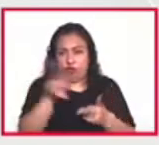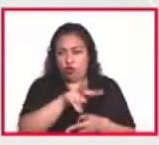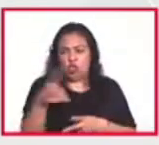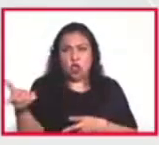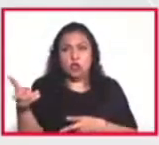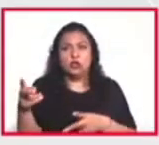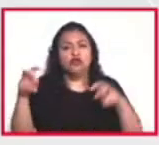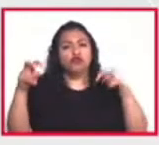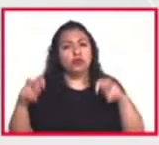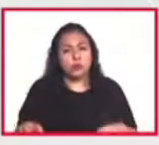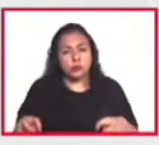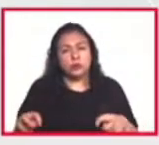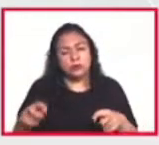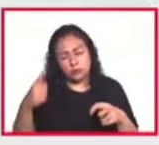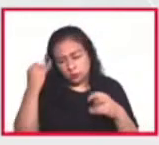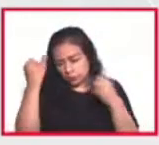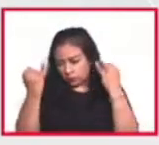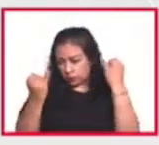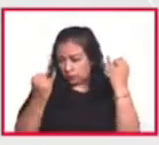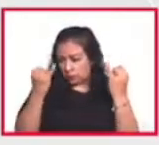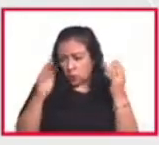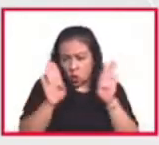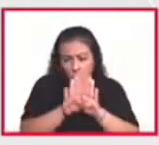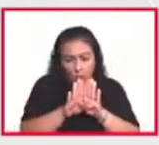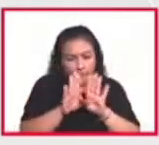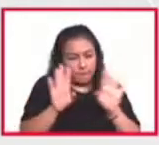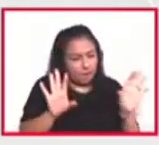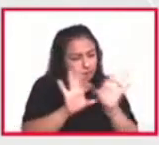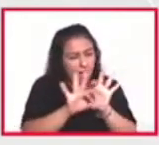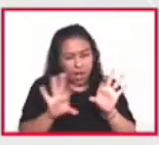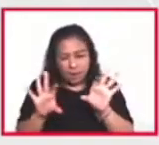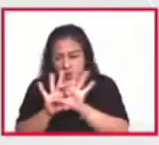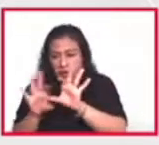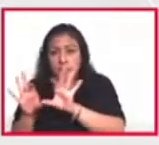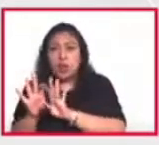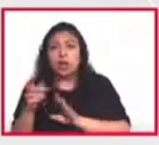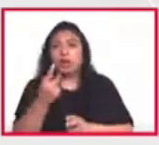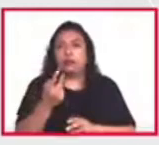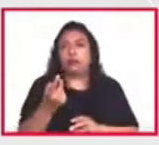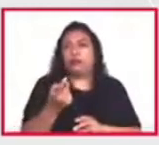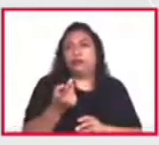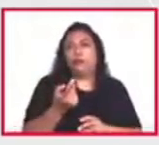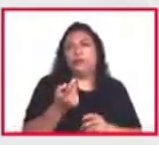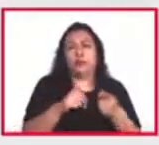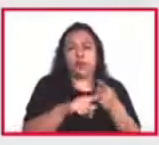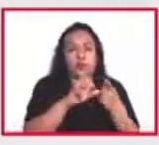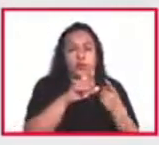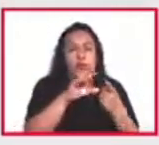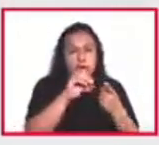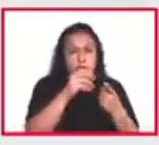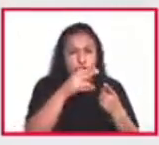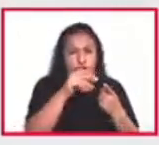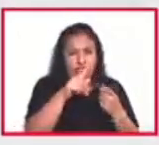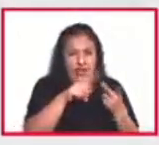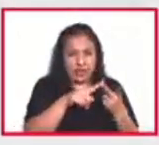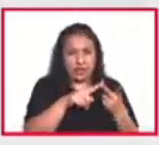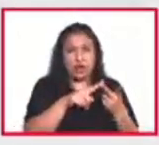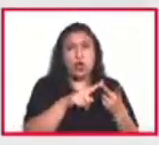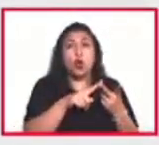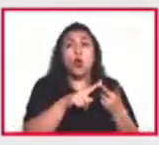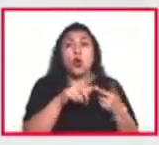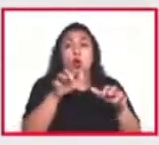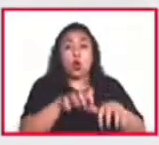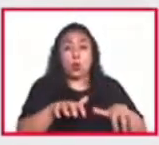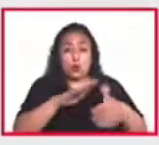a inventar los encuadres, ¿no? Porque lo que hacíamos era, nos sentábamos Carlos Hidalgo, que era el asistente de dirección, con una computadora